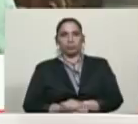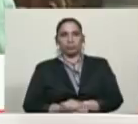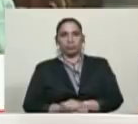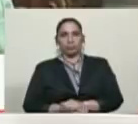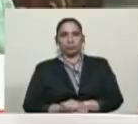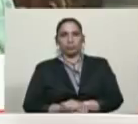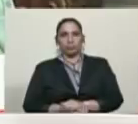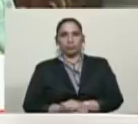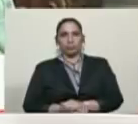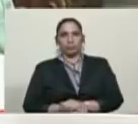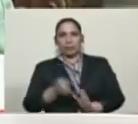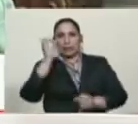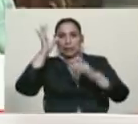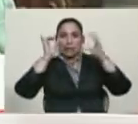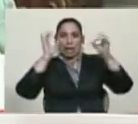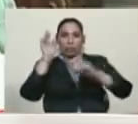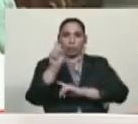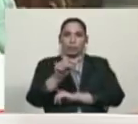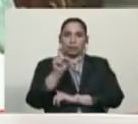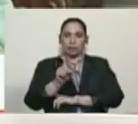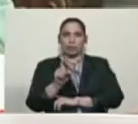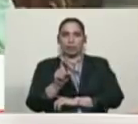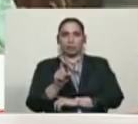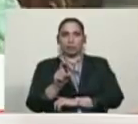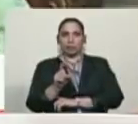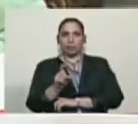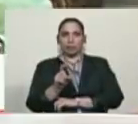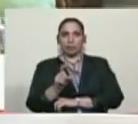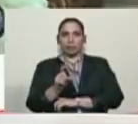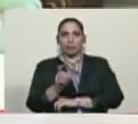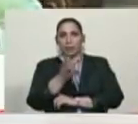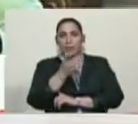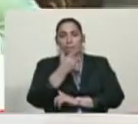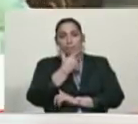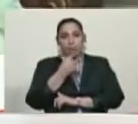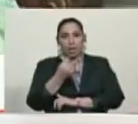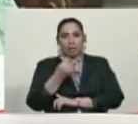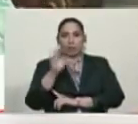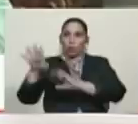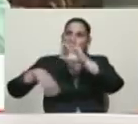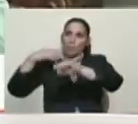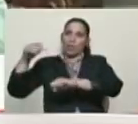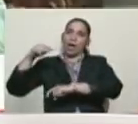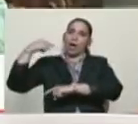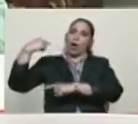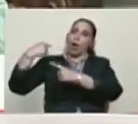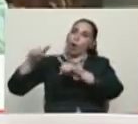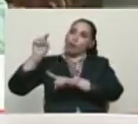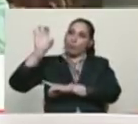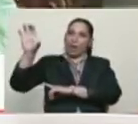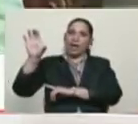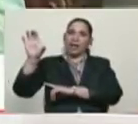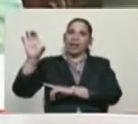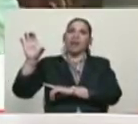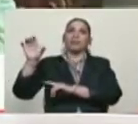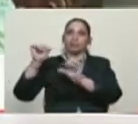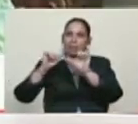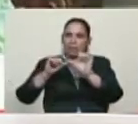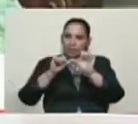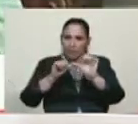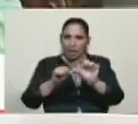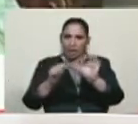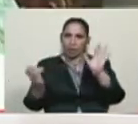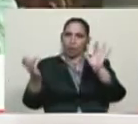creando necesidades y era más fácil comprar todo afuera y que le quedara la comisión del robo a los bandidos